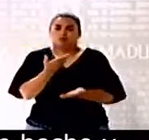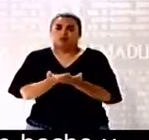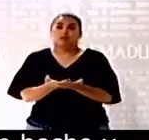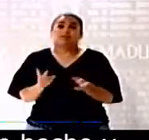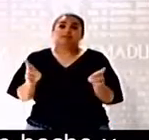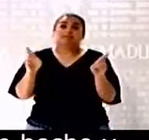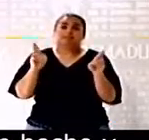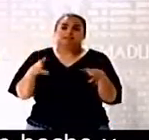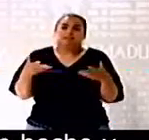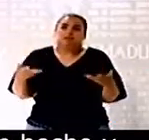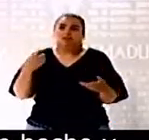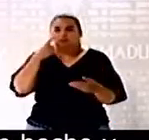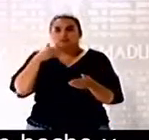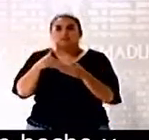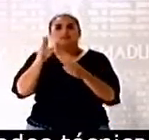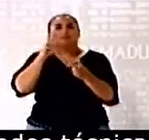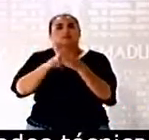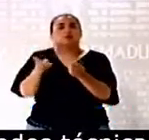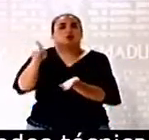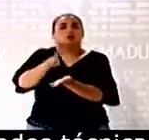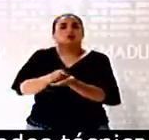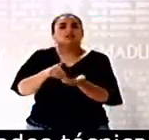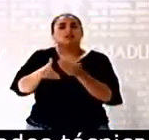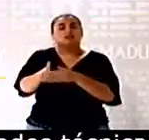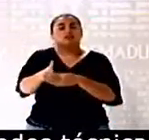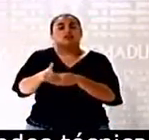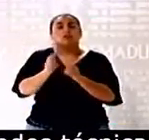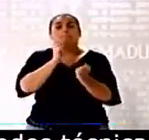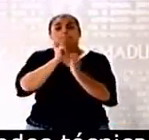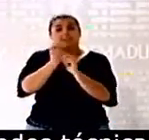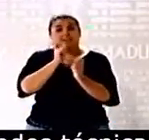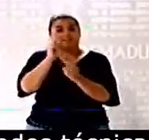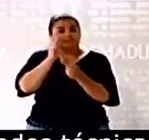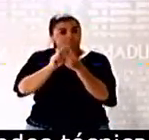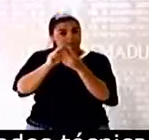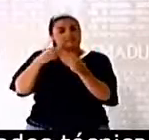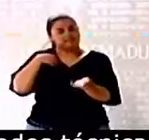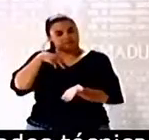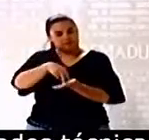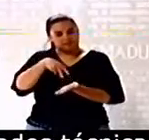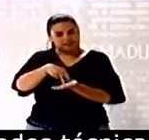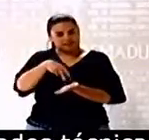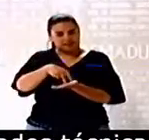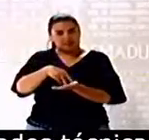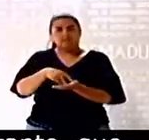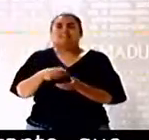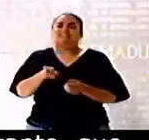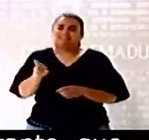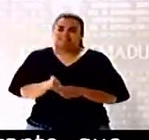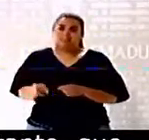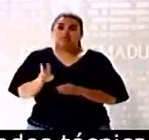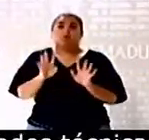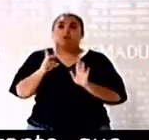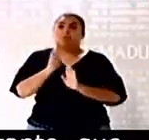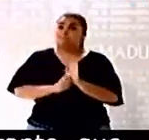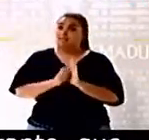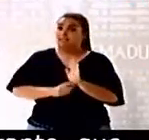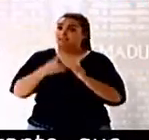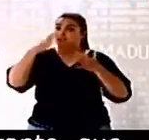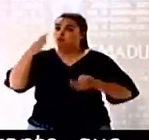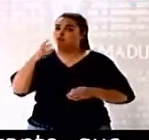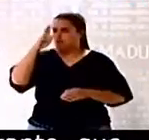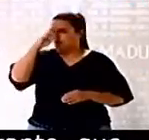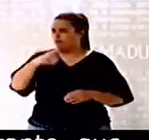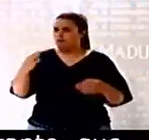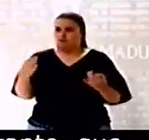Esperemos, por tanto, que volvamos a vernos en las próximas ruedas de prensa aquí ya, insisto, respetando las medidas de seguridad,